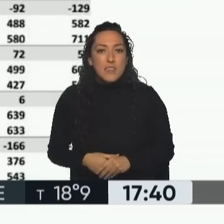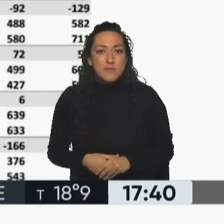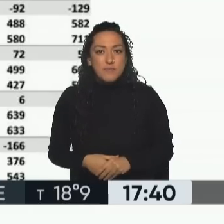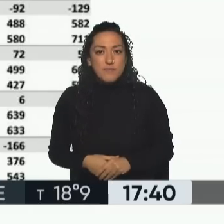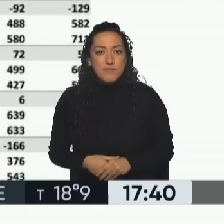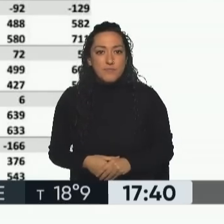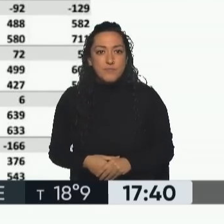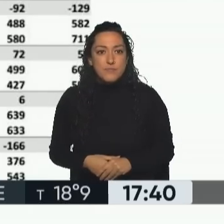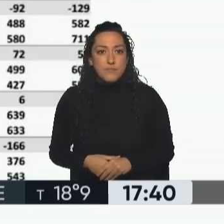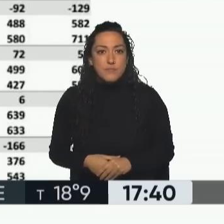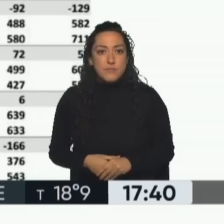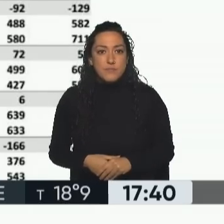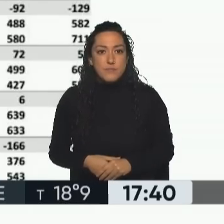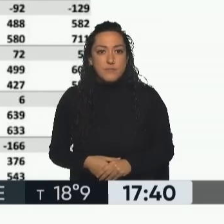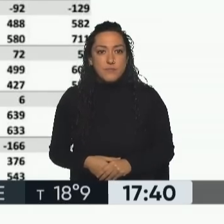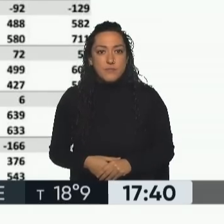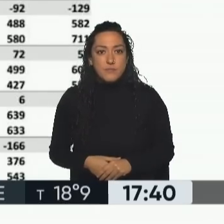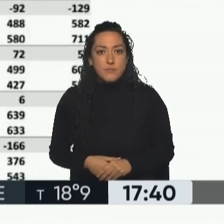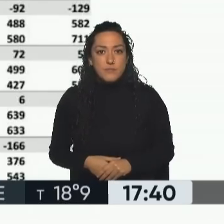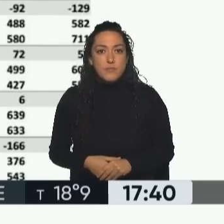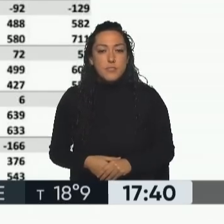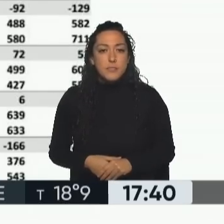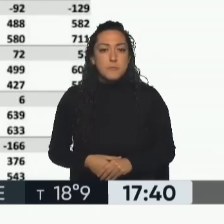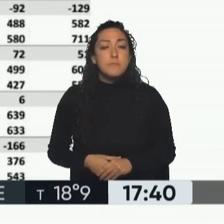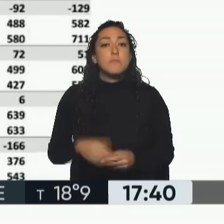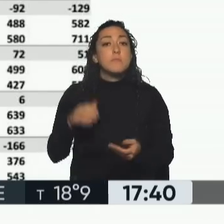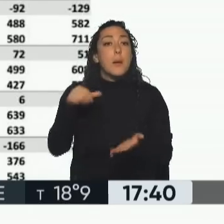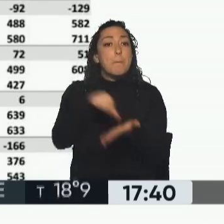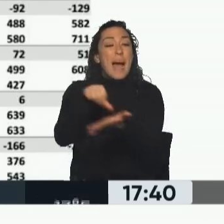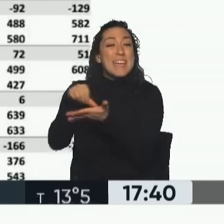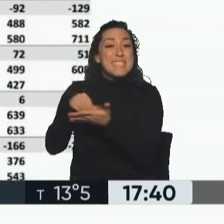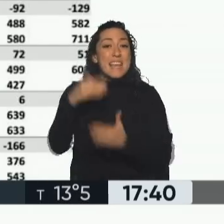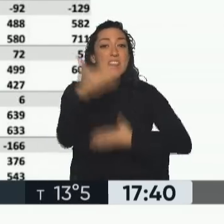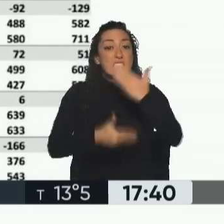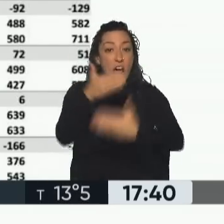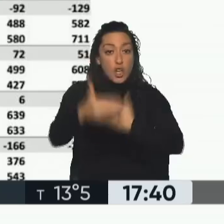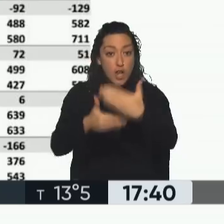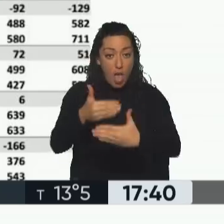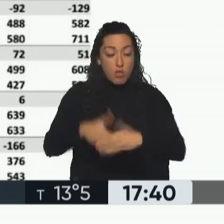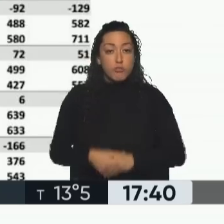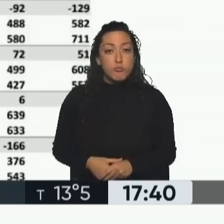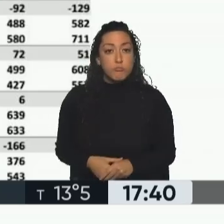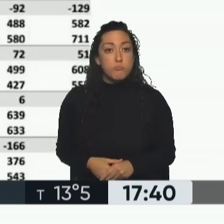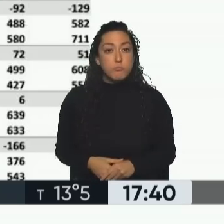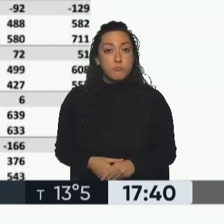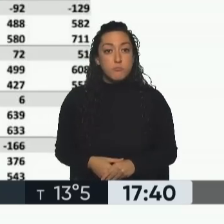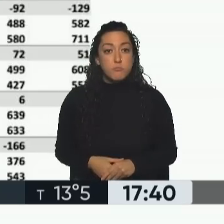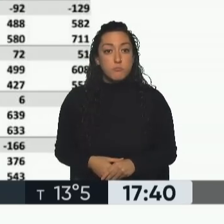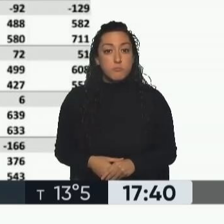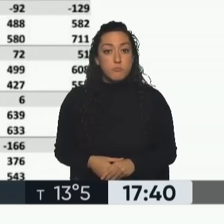acá vamos al superávit comercial de los países desarrollados. Y